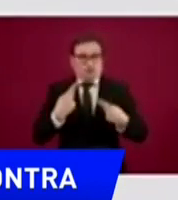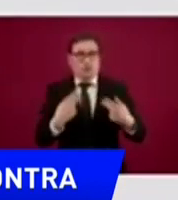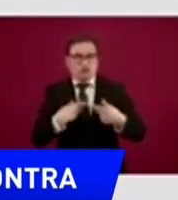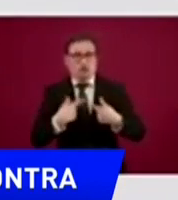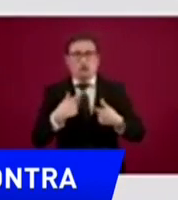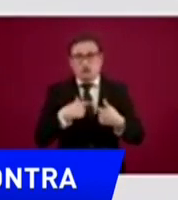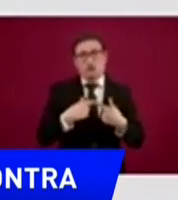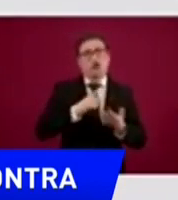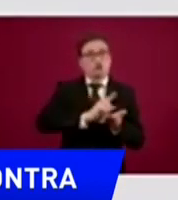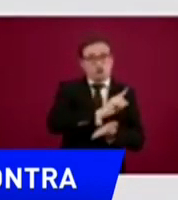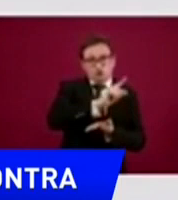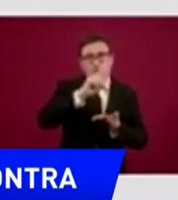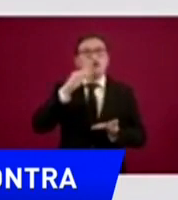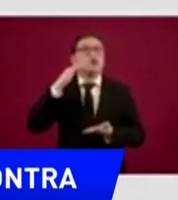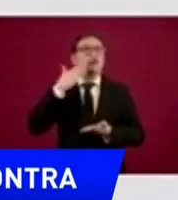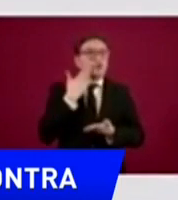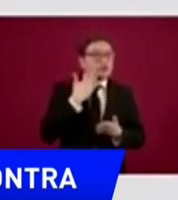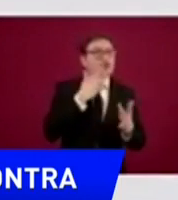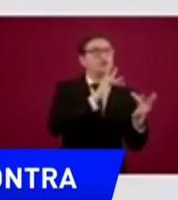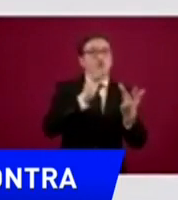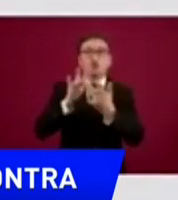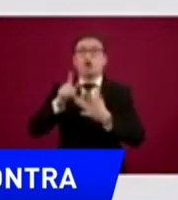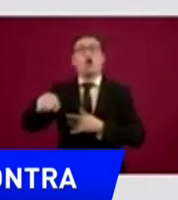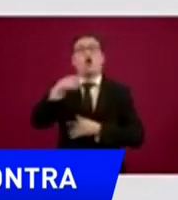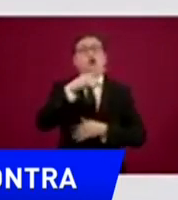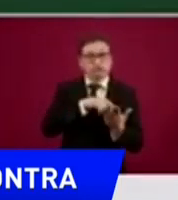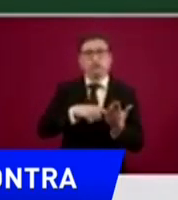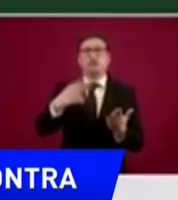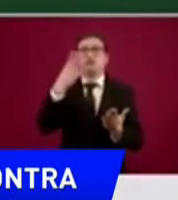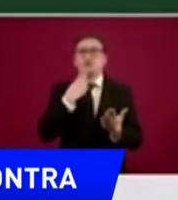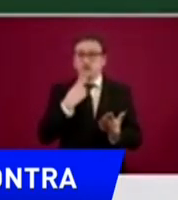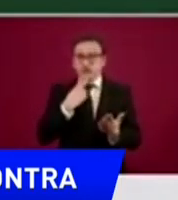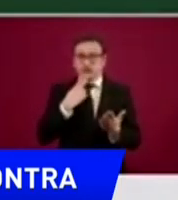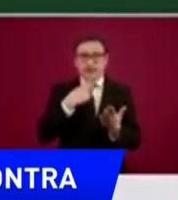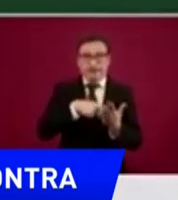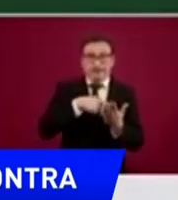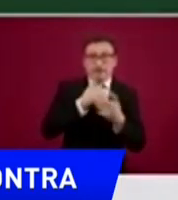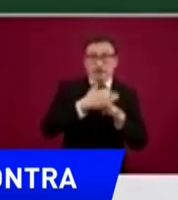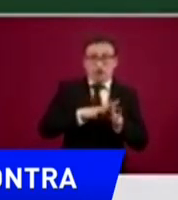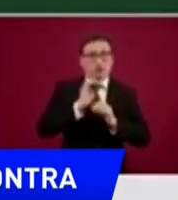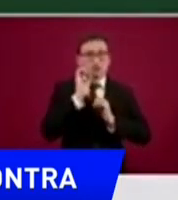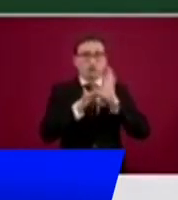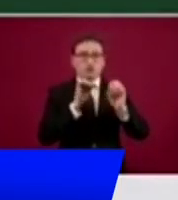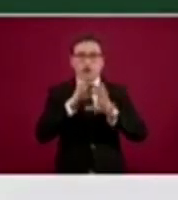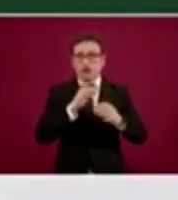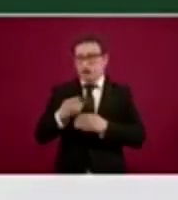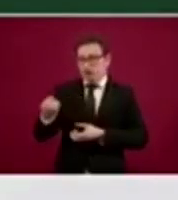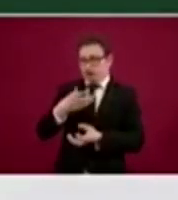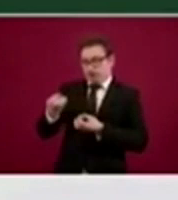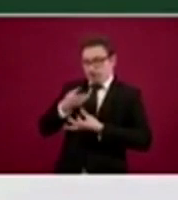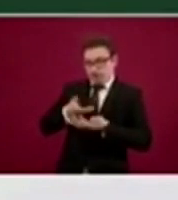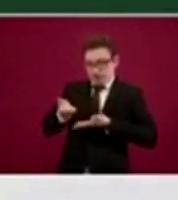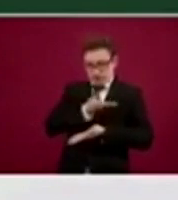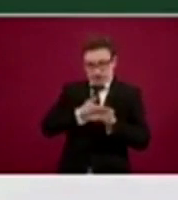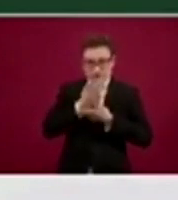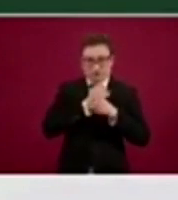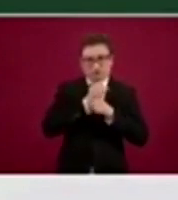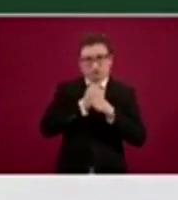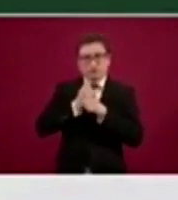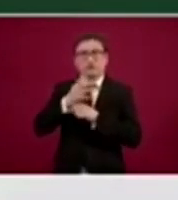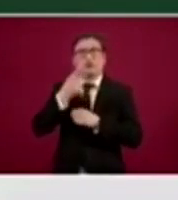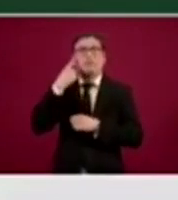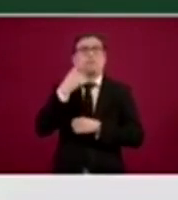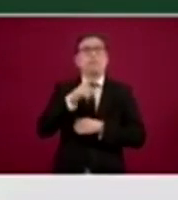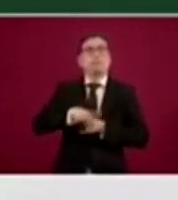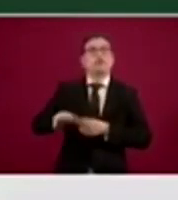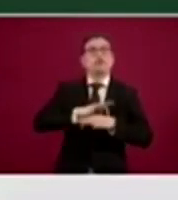dos maneras encontrar cierta forma de respuesta del gobierno, de decir, a ver, soy sospechoso,